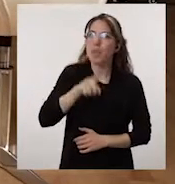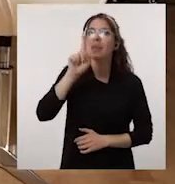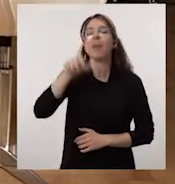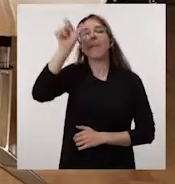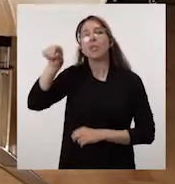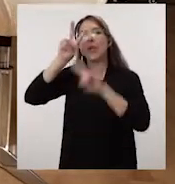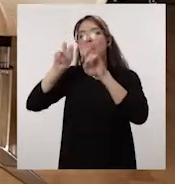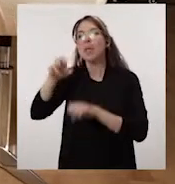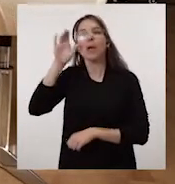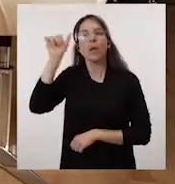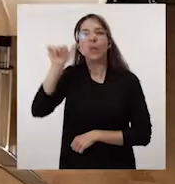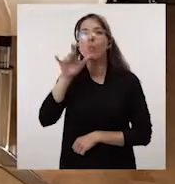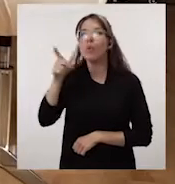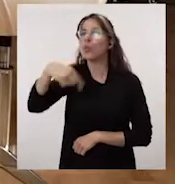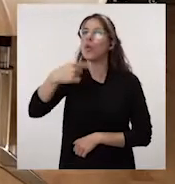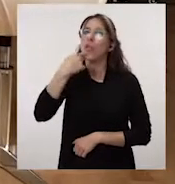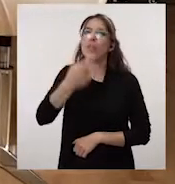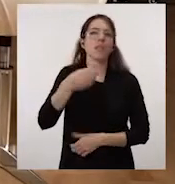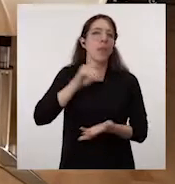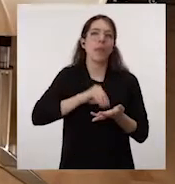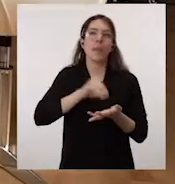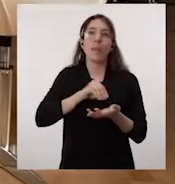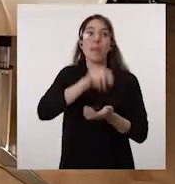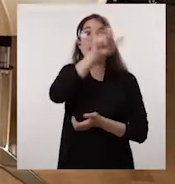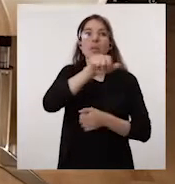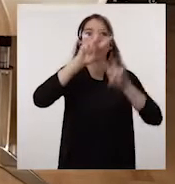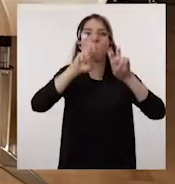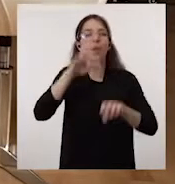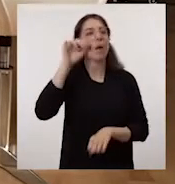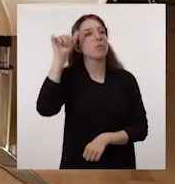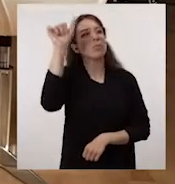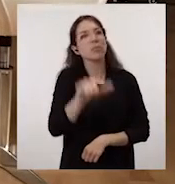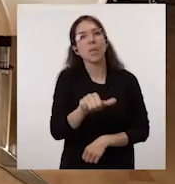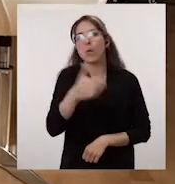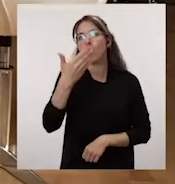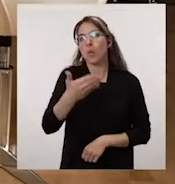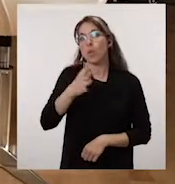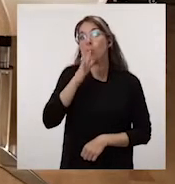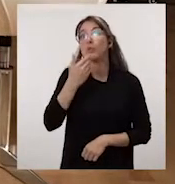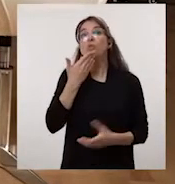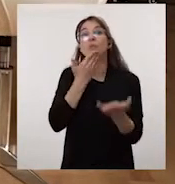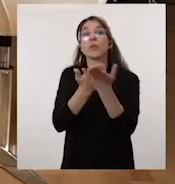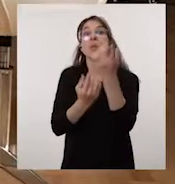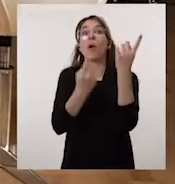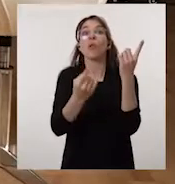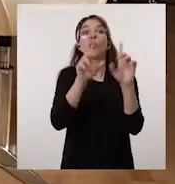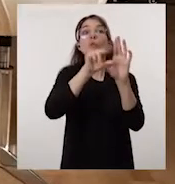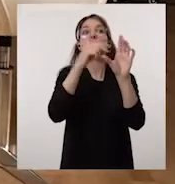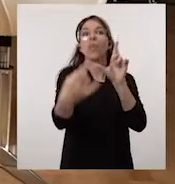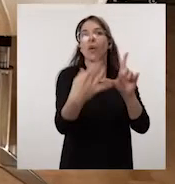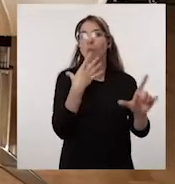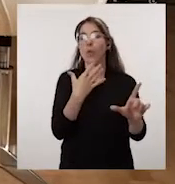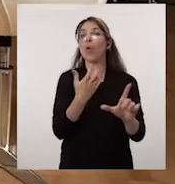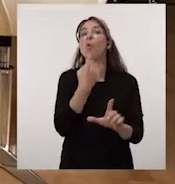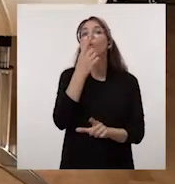investigadores porque vosotros hacéis mucho hincapié en que es importante escuchar su voz por eso hemos tenido algunos que nos envían sus vídeos